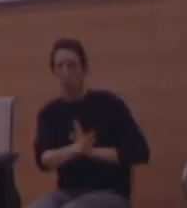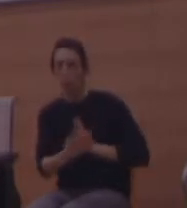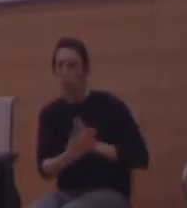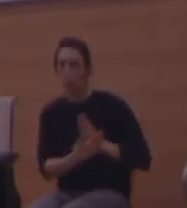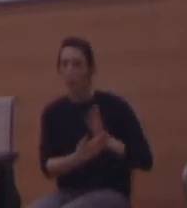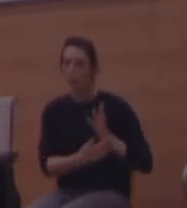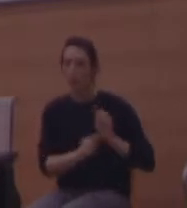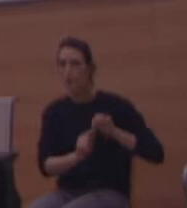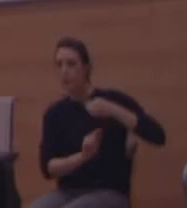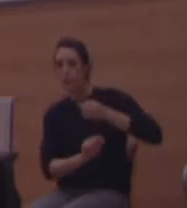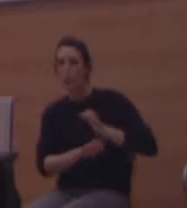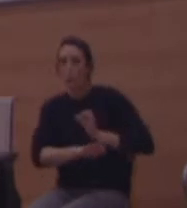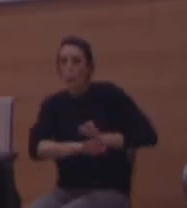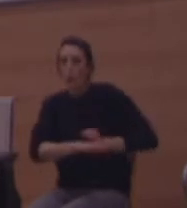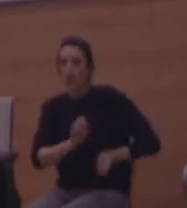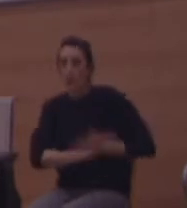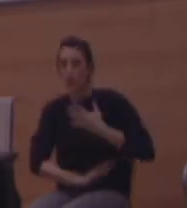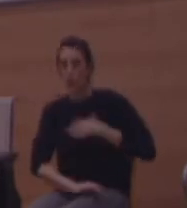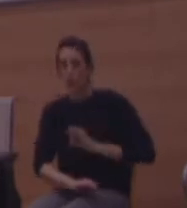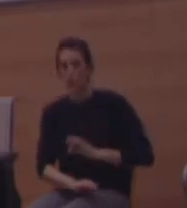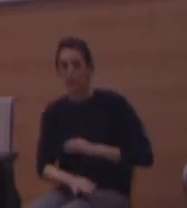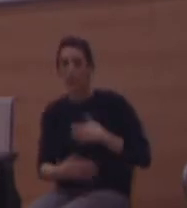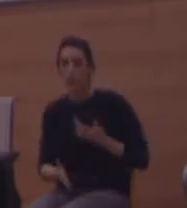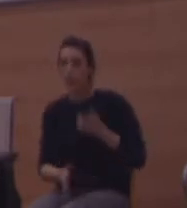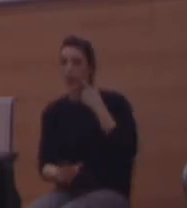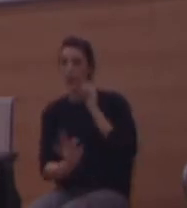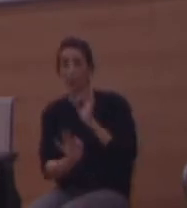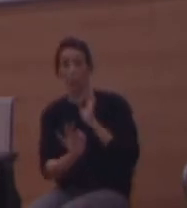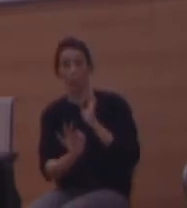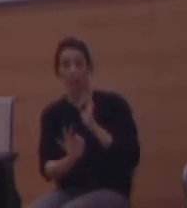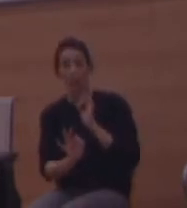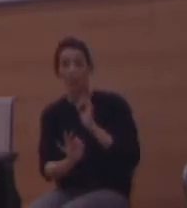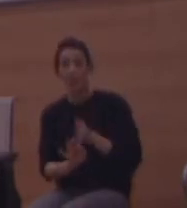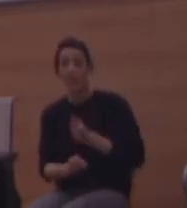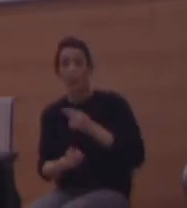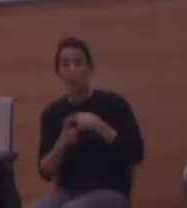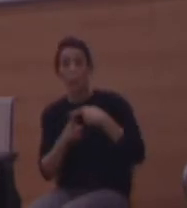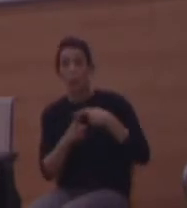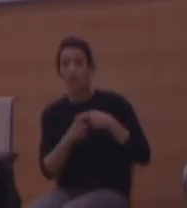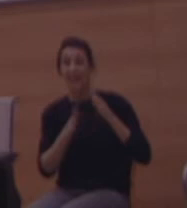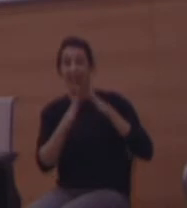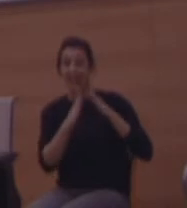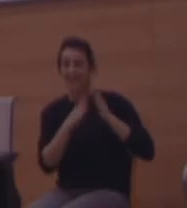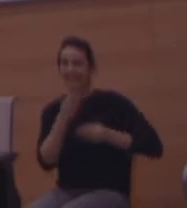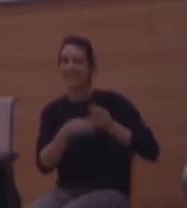una úlcera. Los quitacallos lo mismo. Hay que tener muchísimo cuidado con todas estas cosas que se hacen en domicilio.